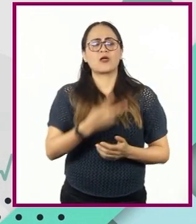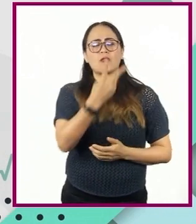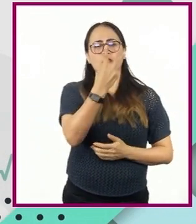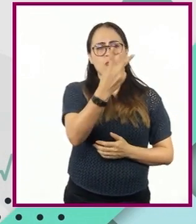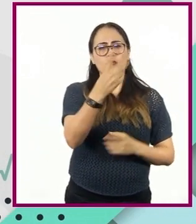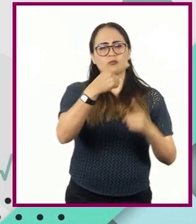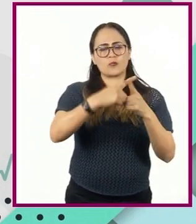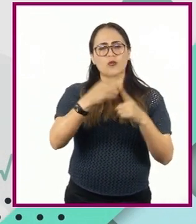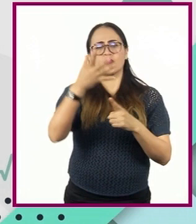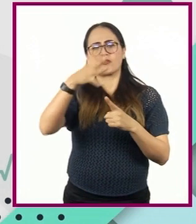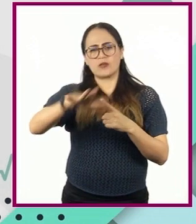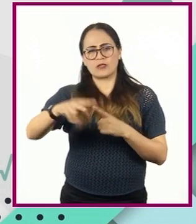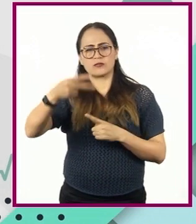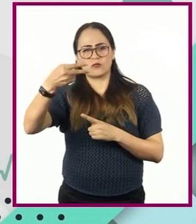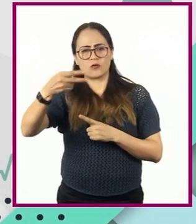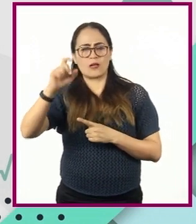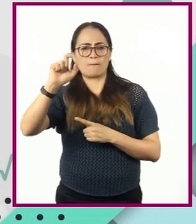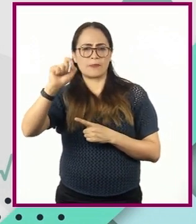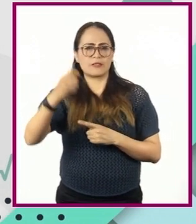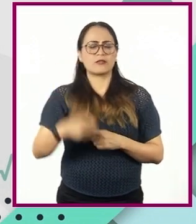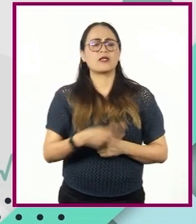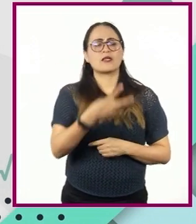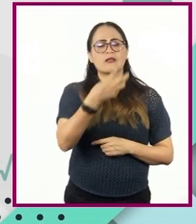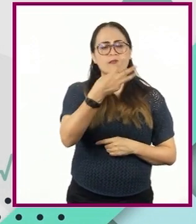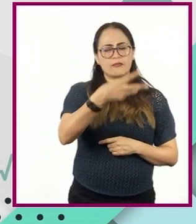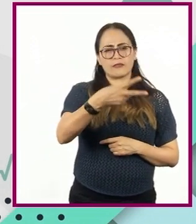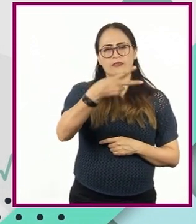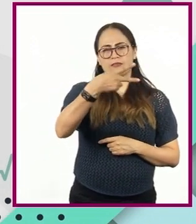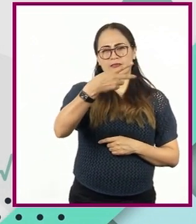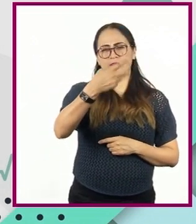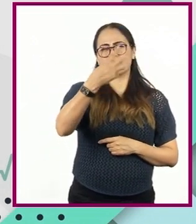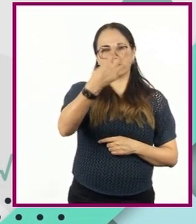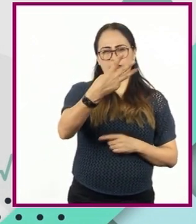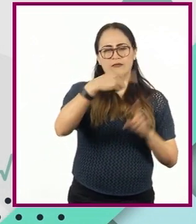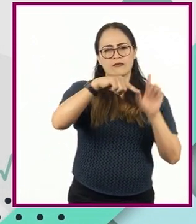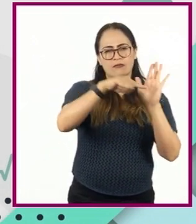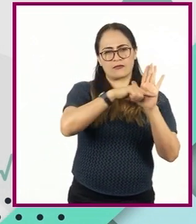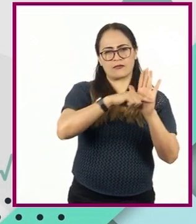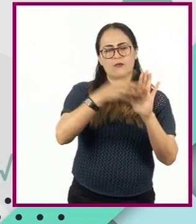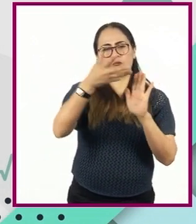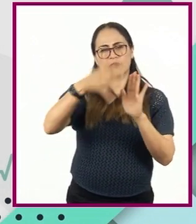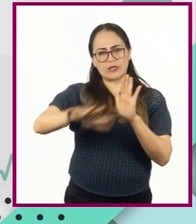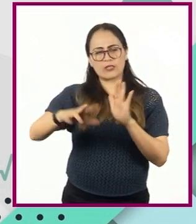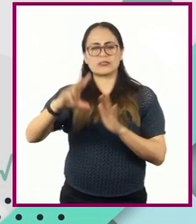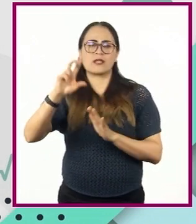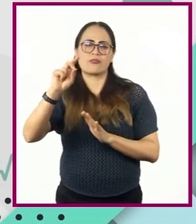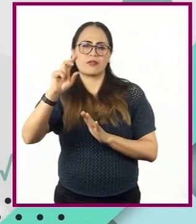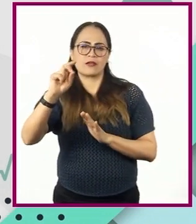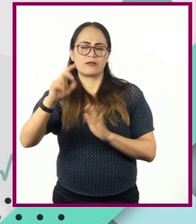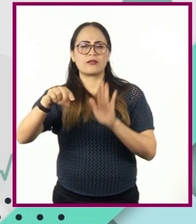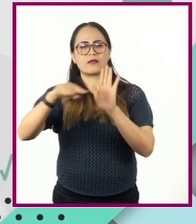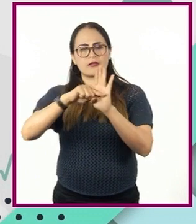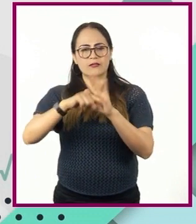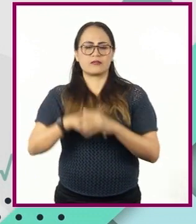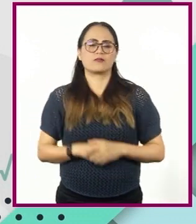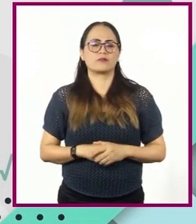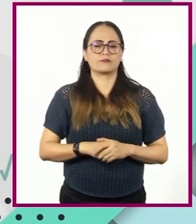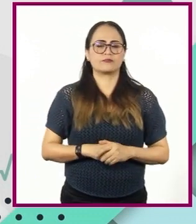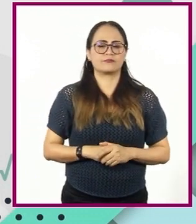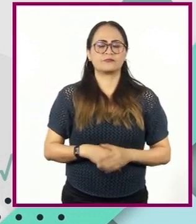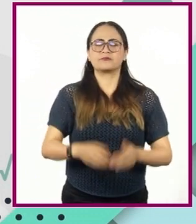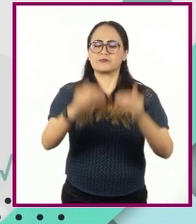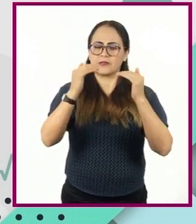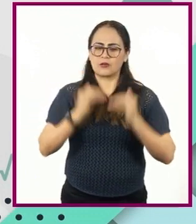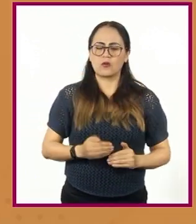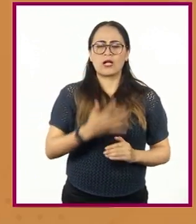20. 3 negativo por 10 igual a 30 negativo. 5 por 10 igual a 50. Pero,